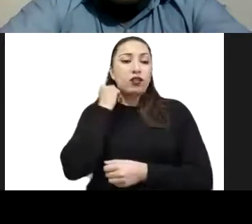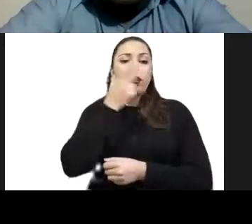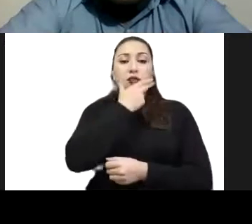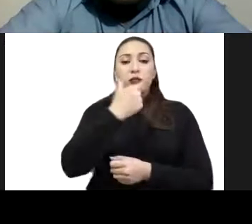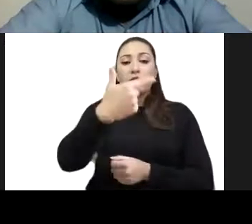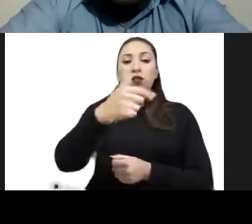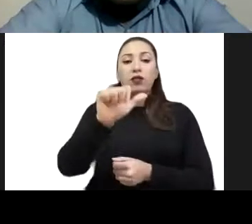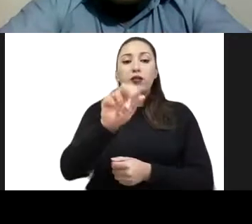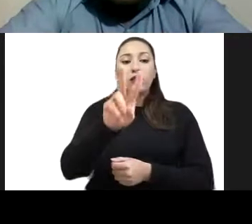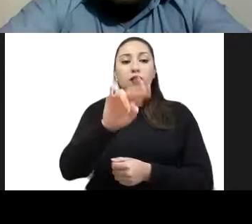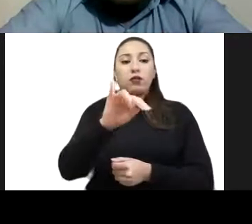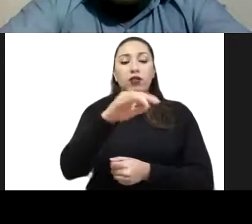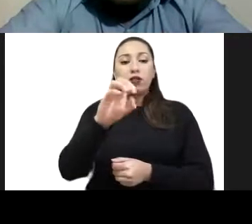Ambriz,